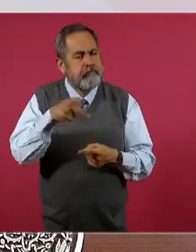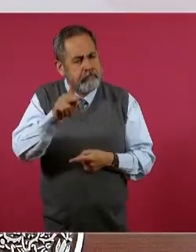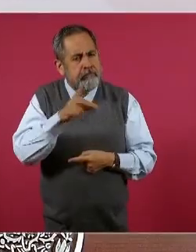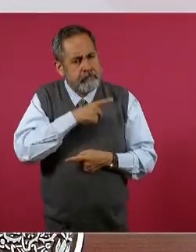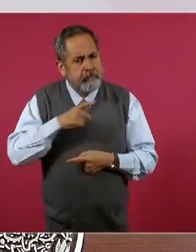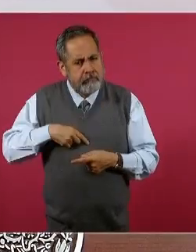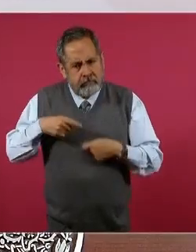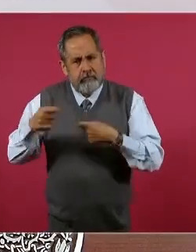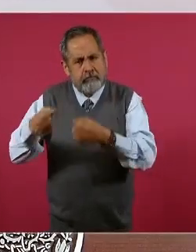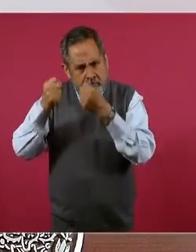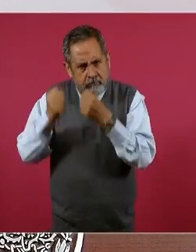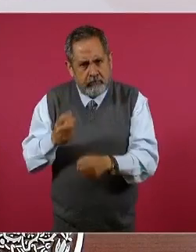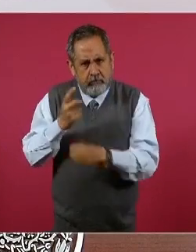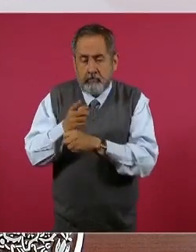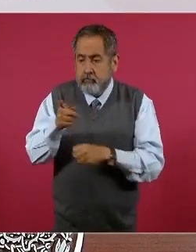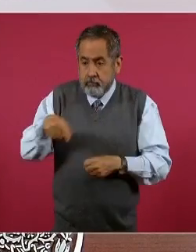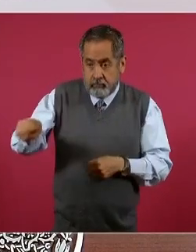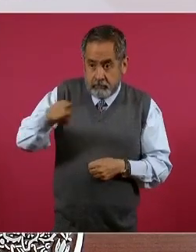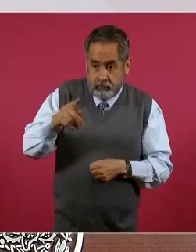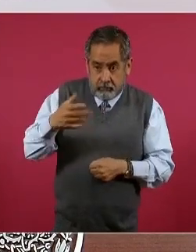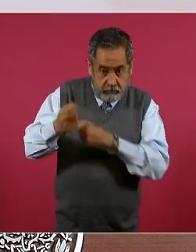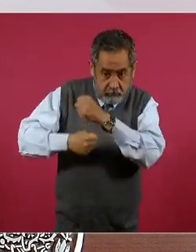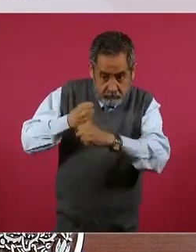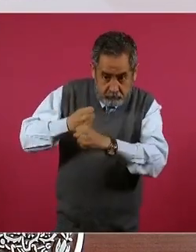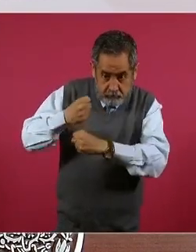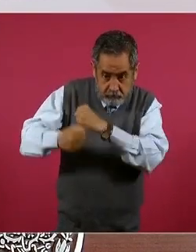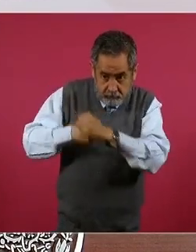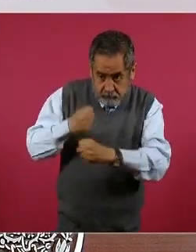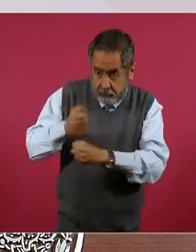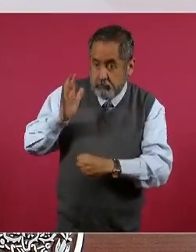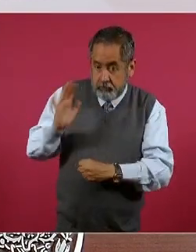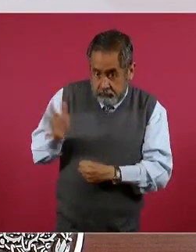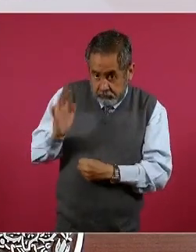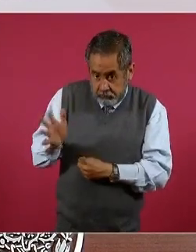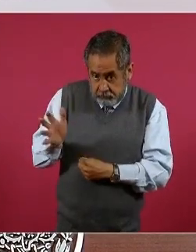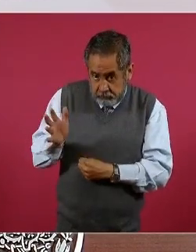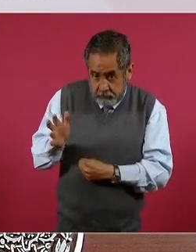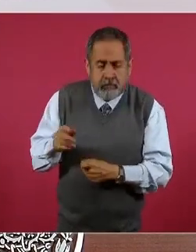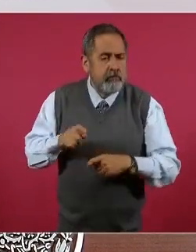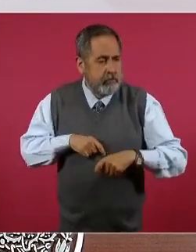garantizarles que a los que tienen la edad, sí podemos.